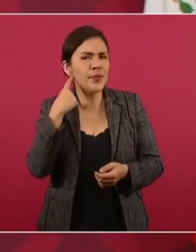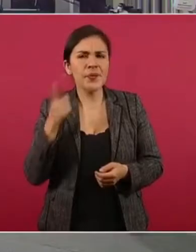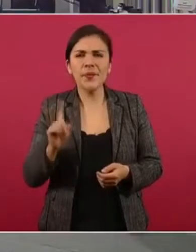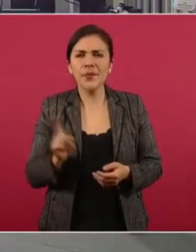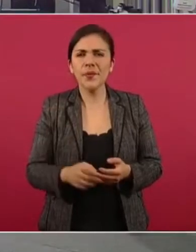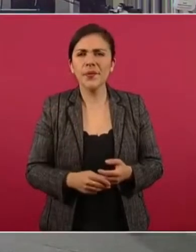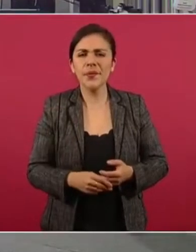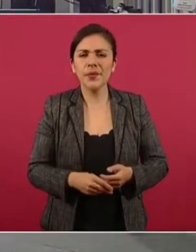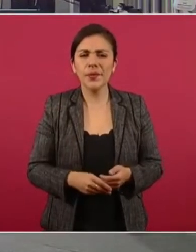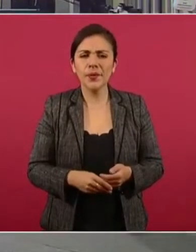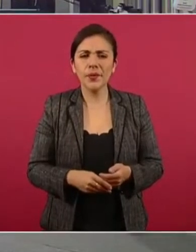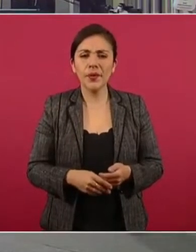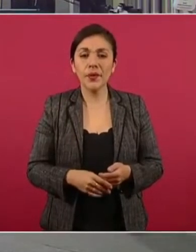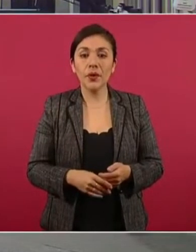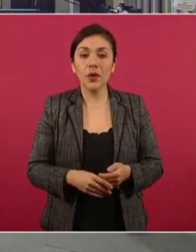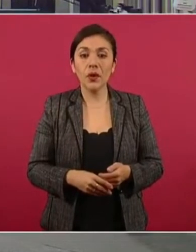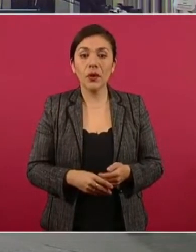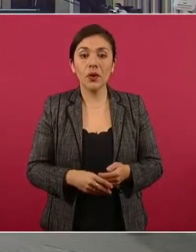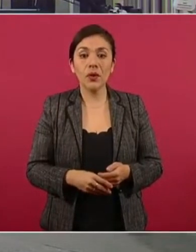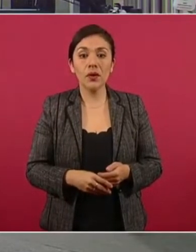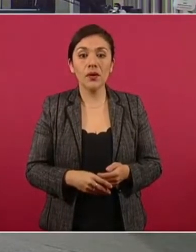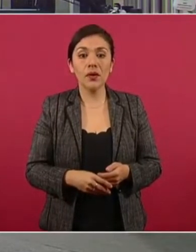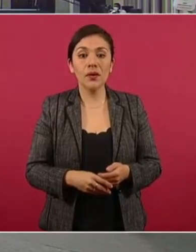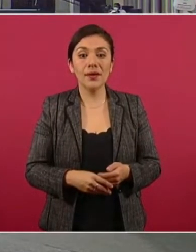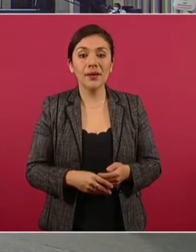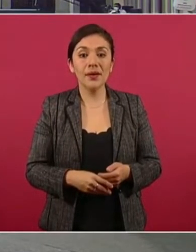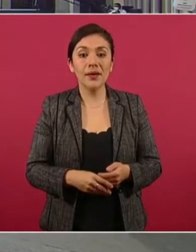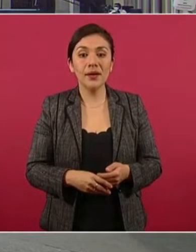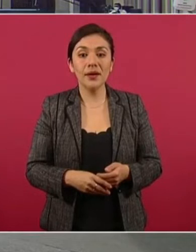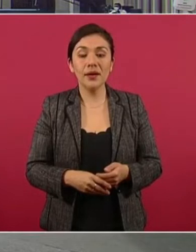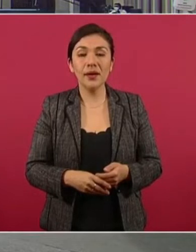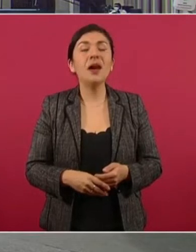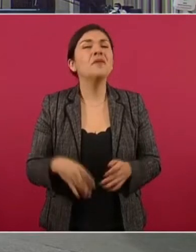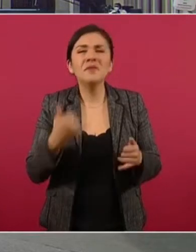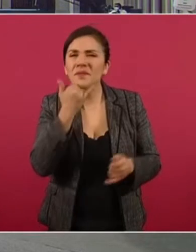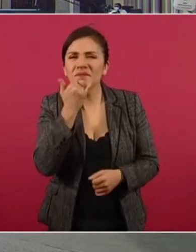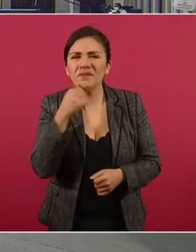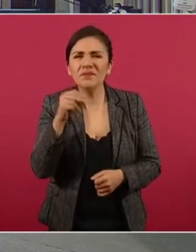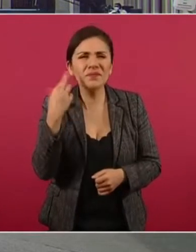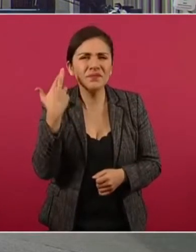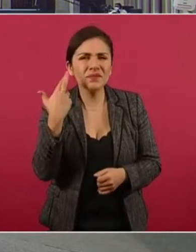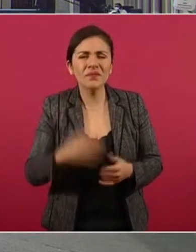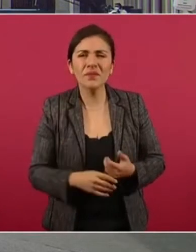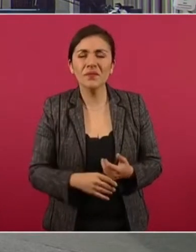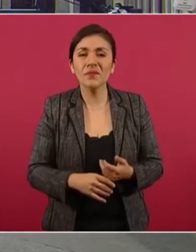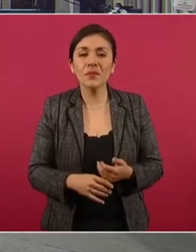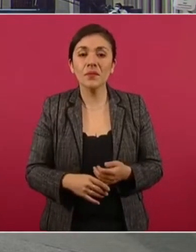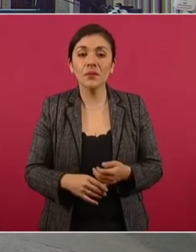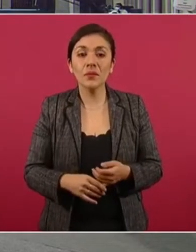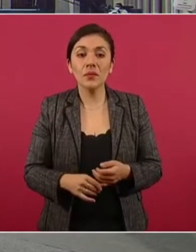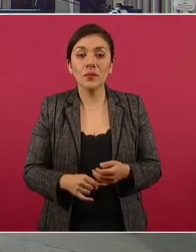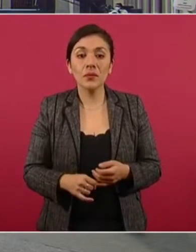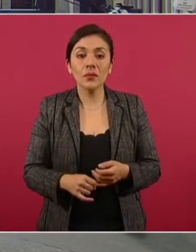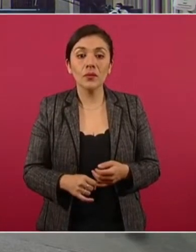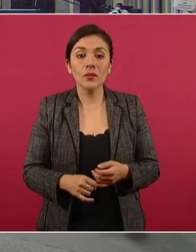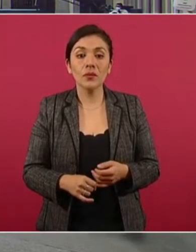Para evitar que precisamente se hable de violación a 4 artículos. ¿Cómo? ¿No hay que modificar en específico el TEMEC para evitar que se hable